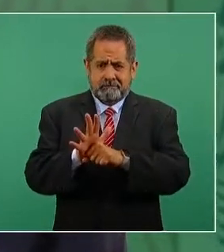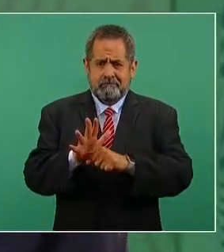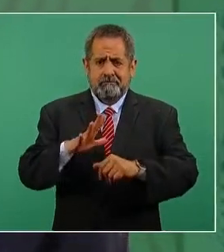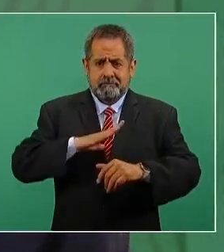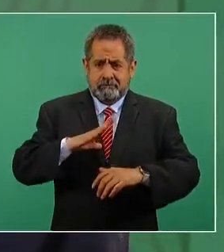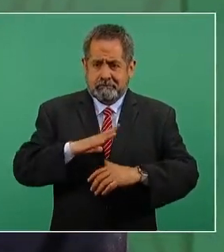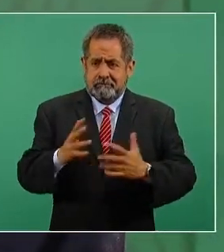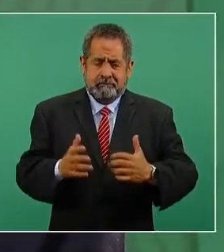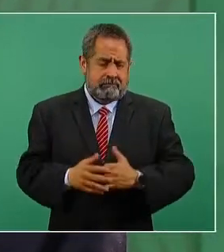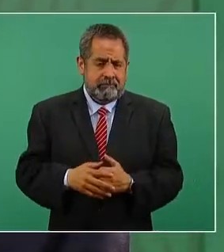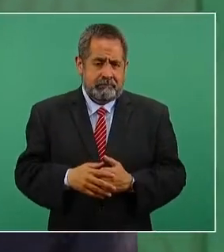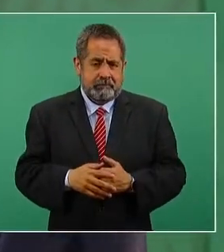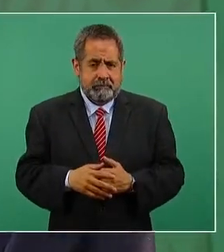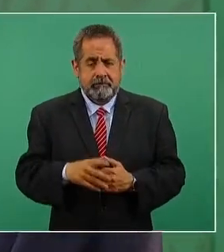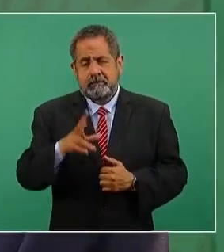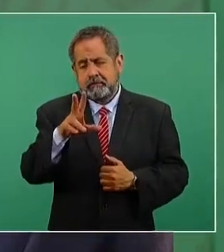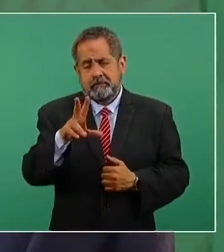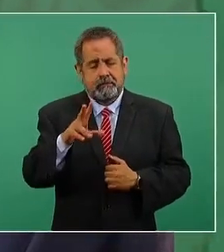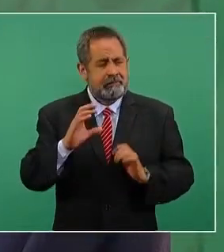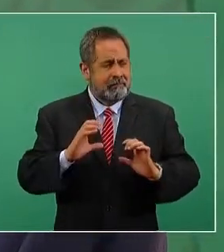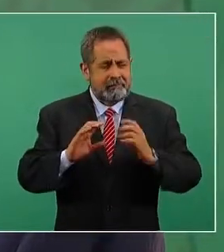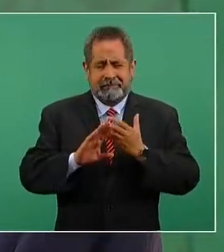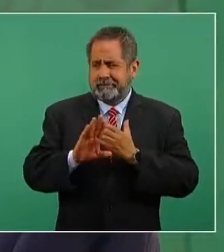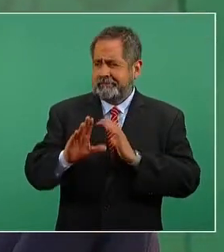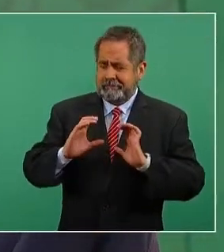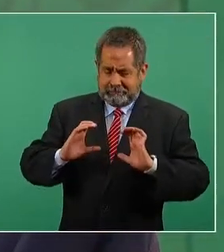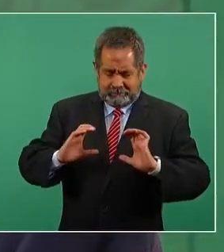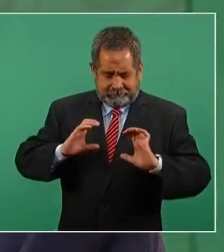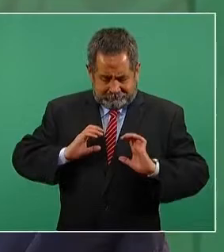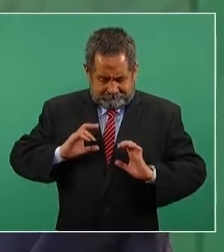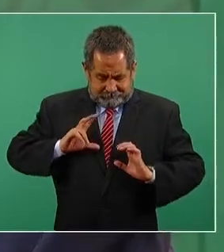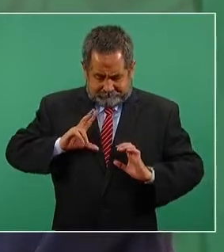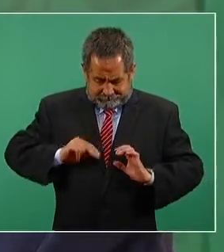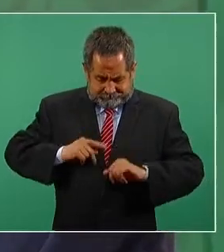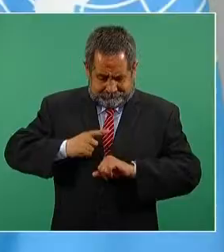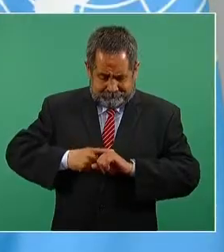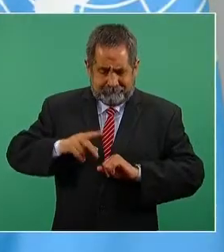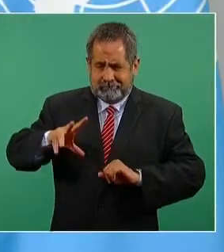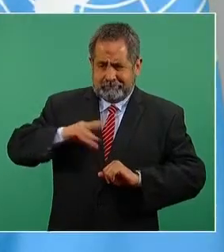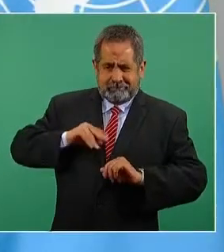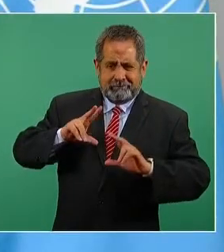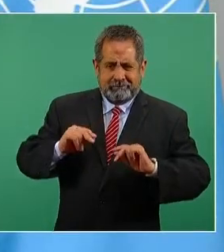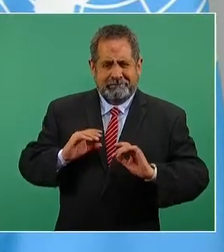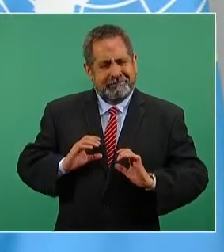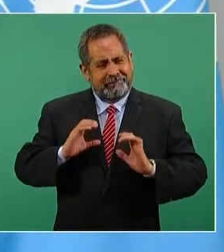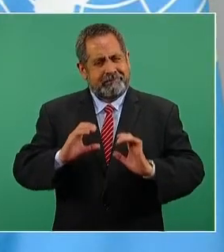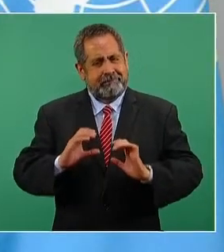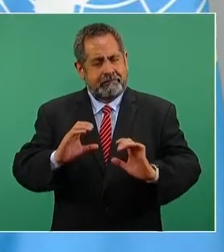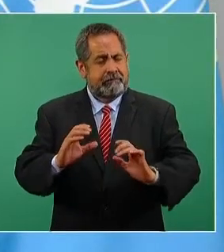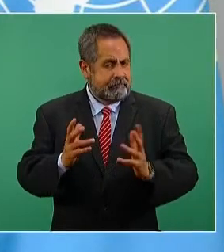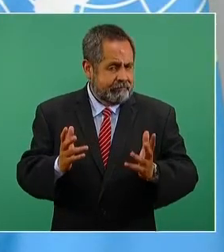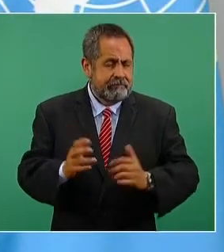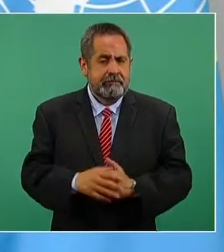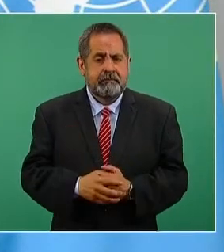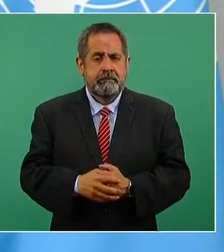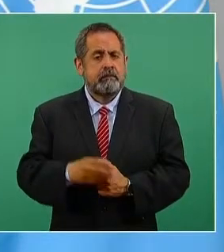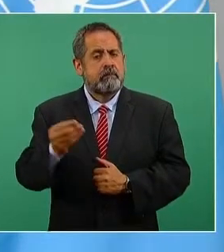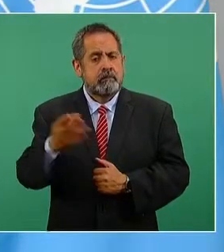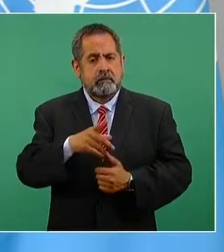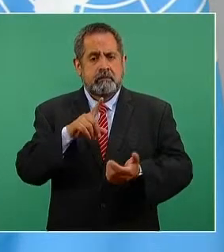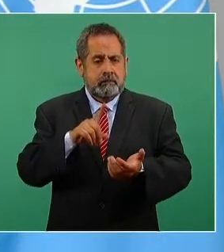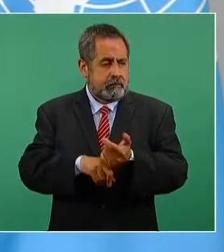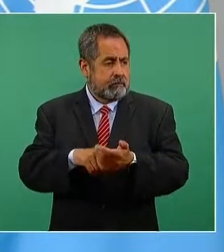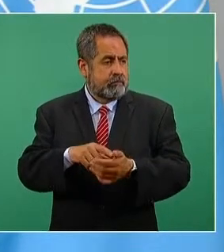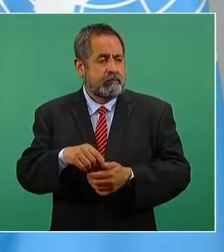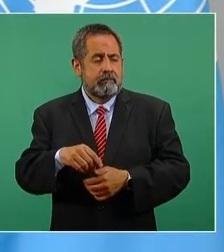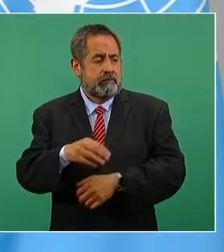Y hay que procurar no enfermarnos hasta que tengamos la vacuna